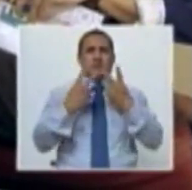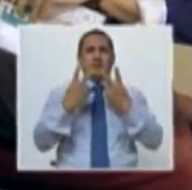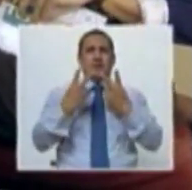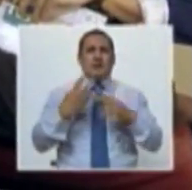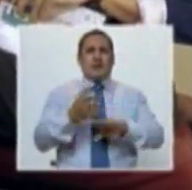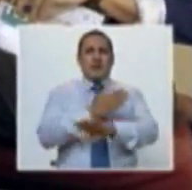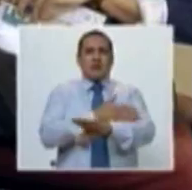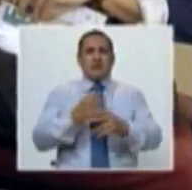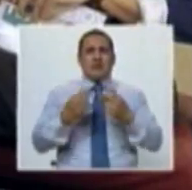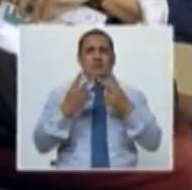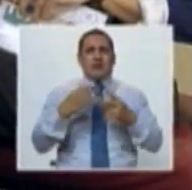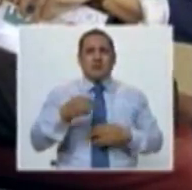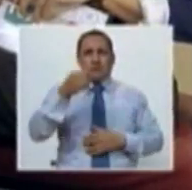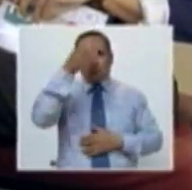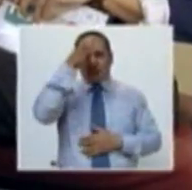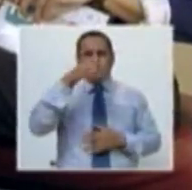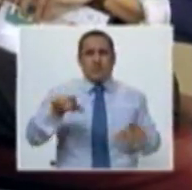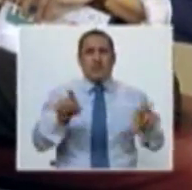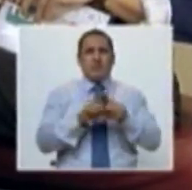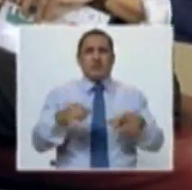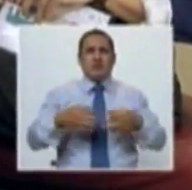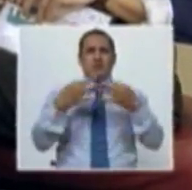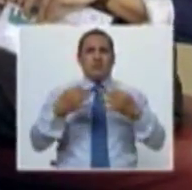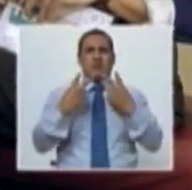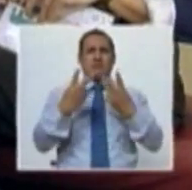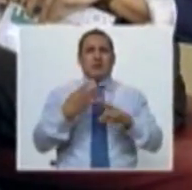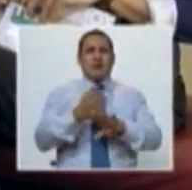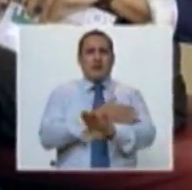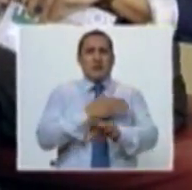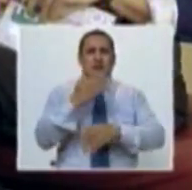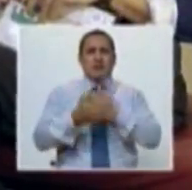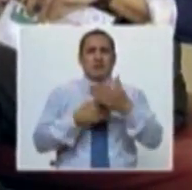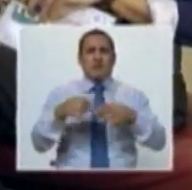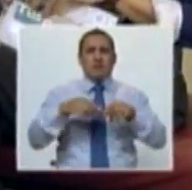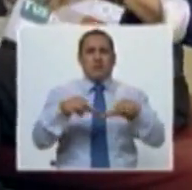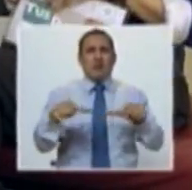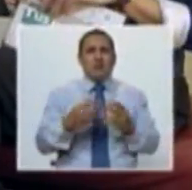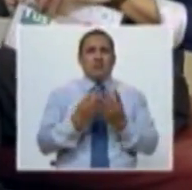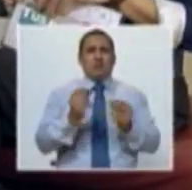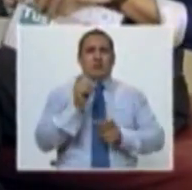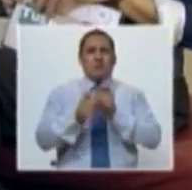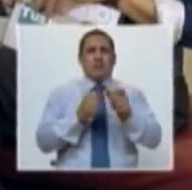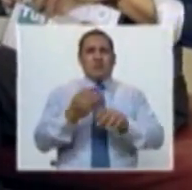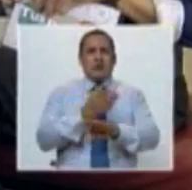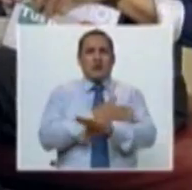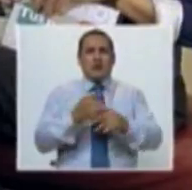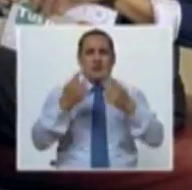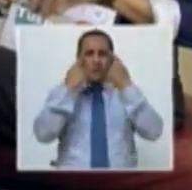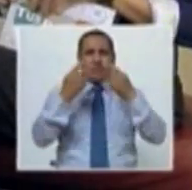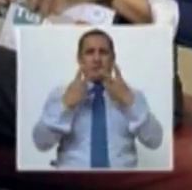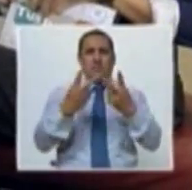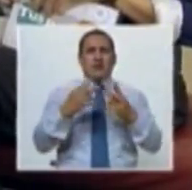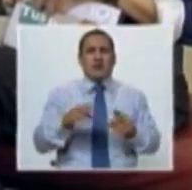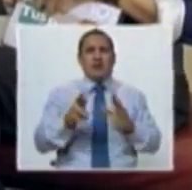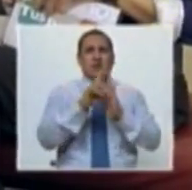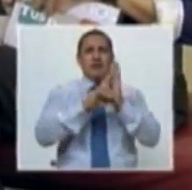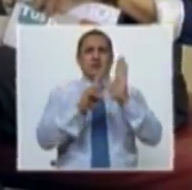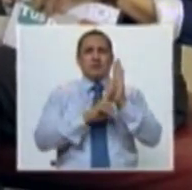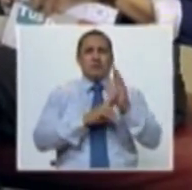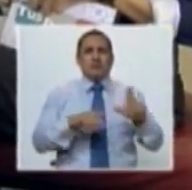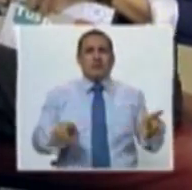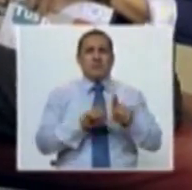con capacidad y por lo menos creo yo y cientos de miles de peruanos estarán de acuerdo con esos requisitos, por